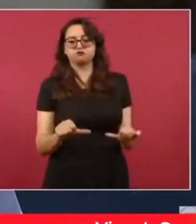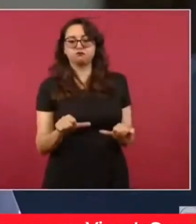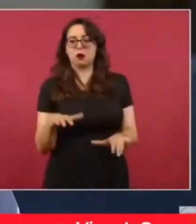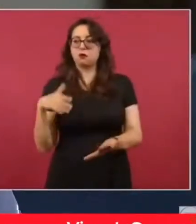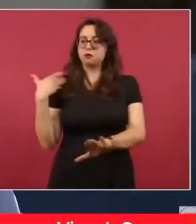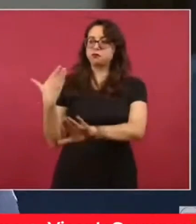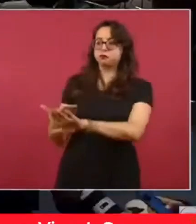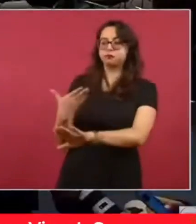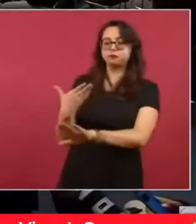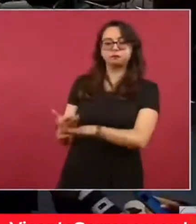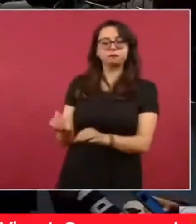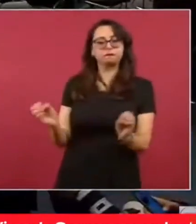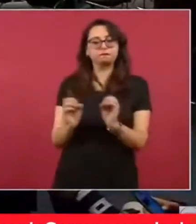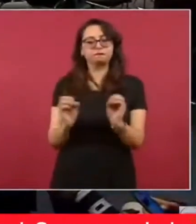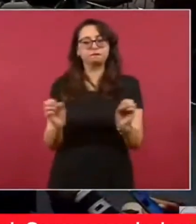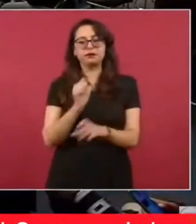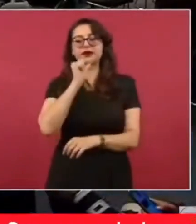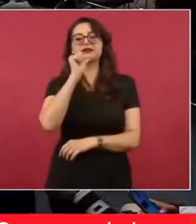hay